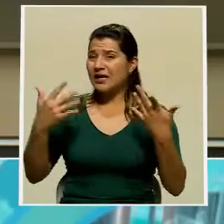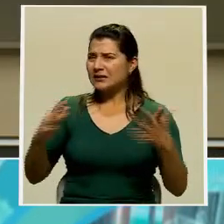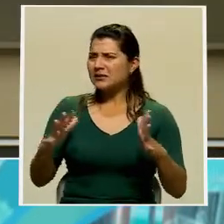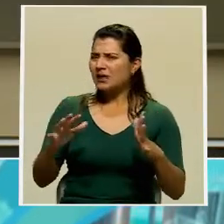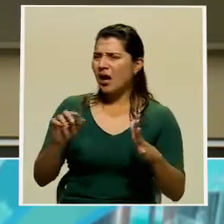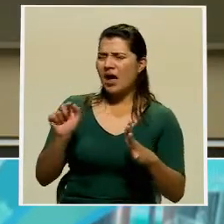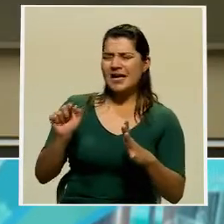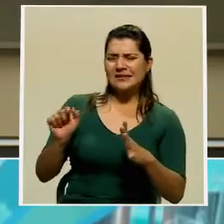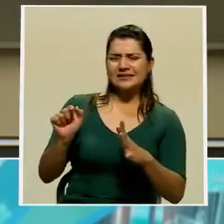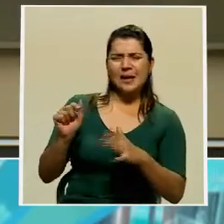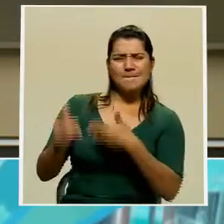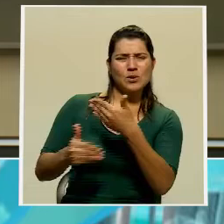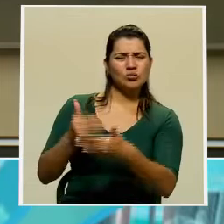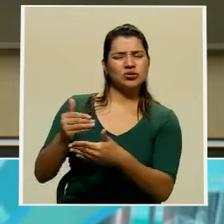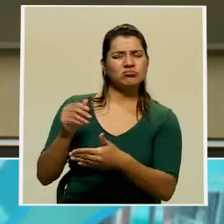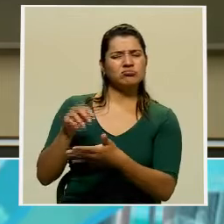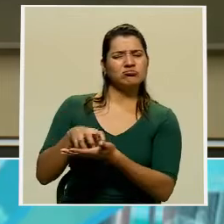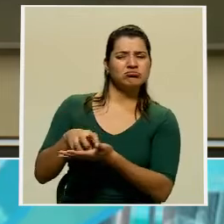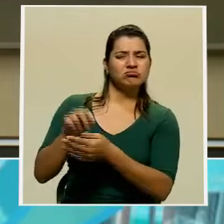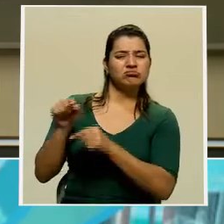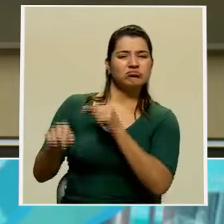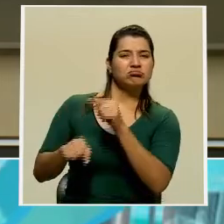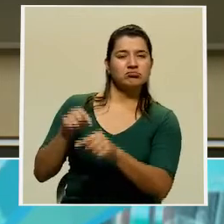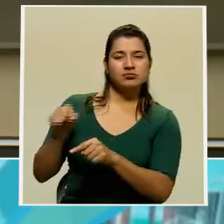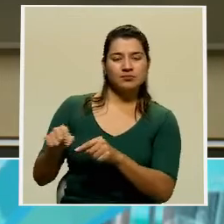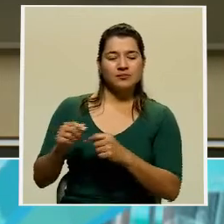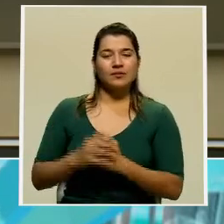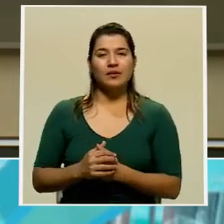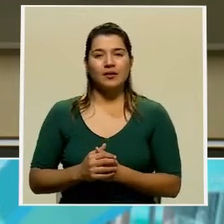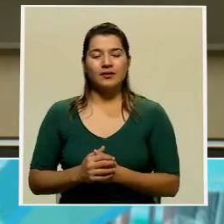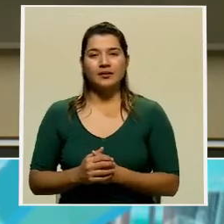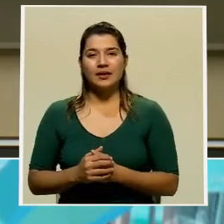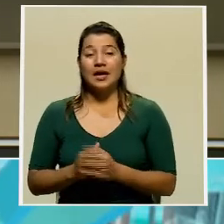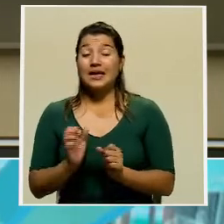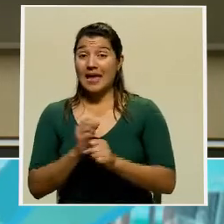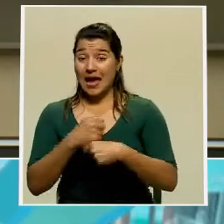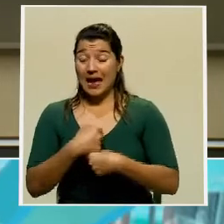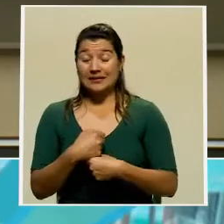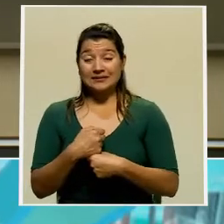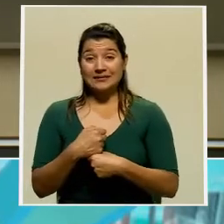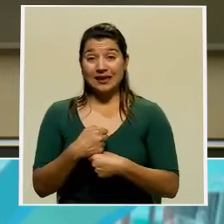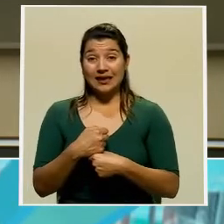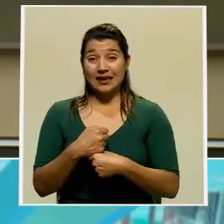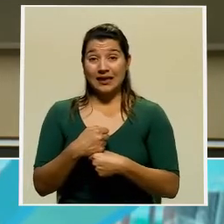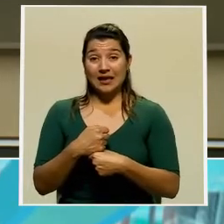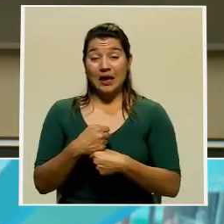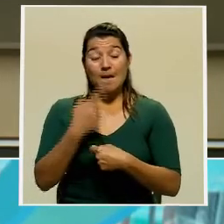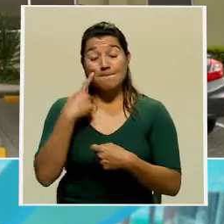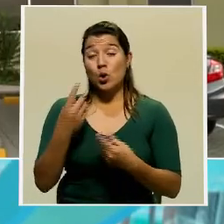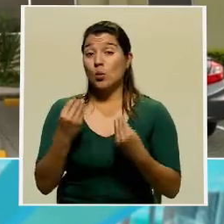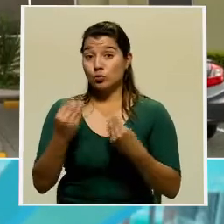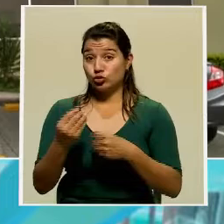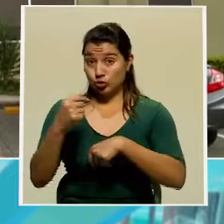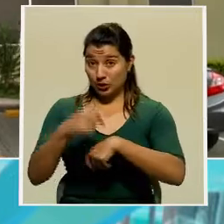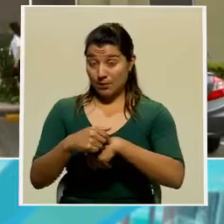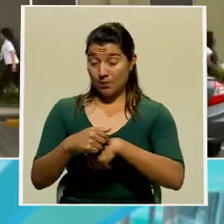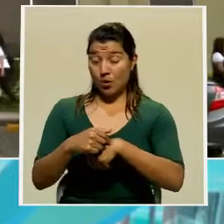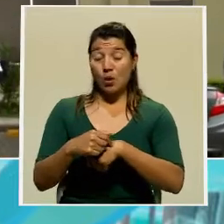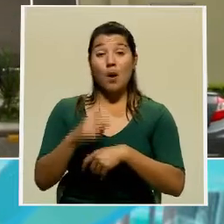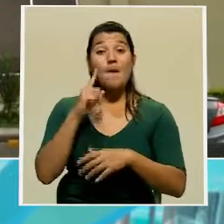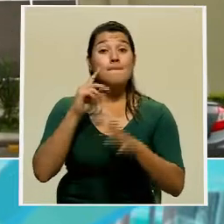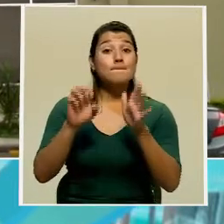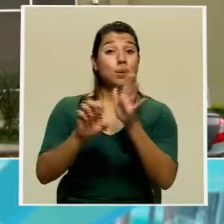cuestionado por esos nombramientos interinos que se hacen durante largos tiempos. De hecho,